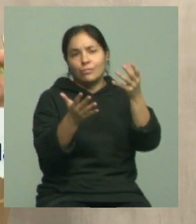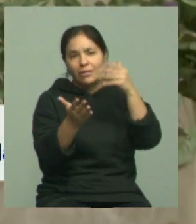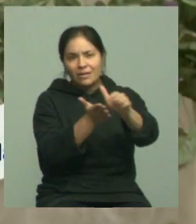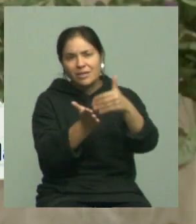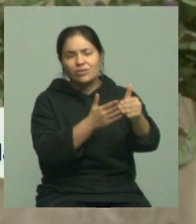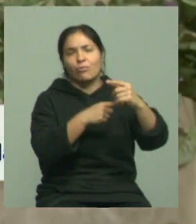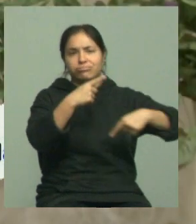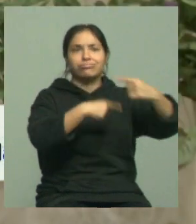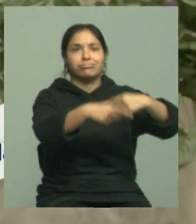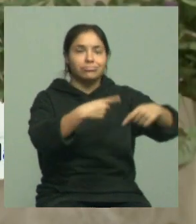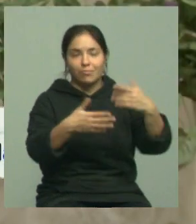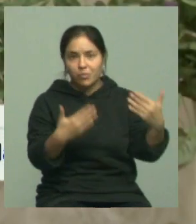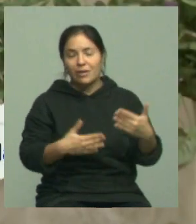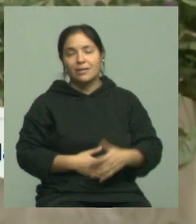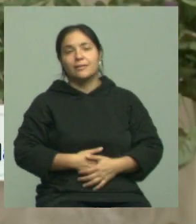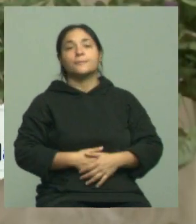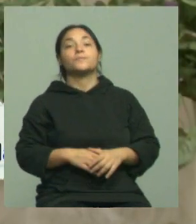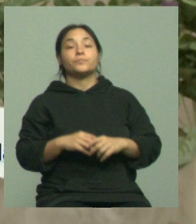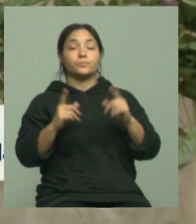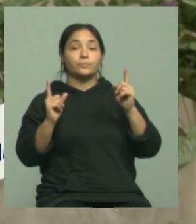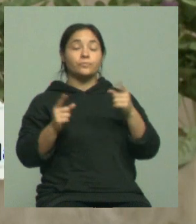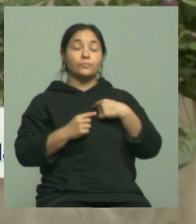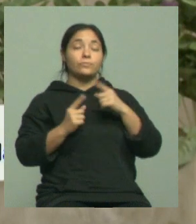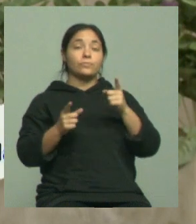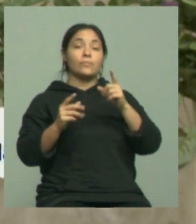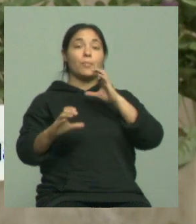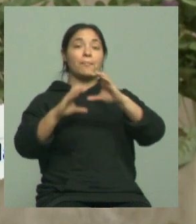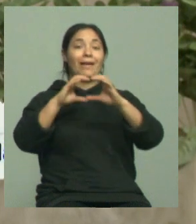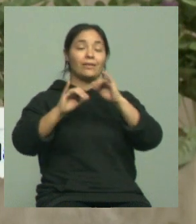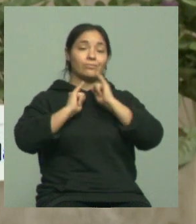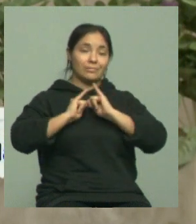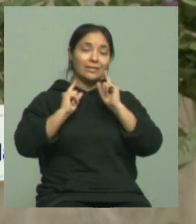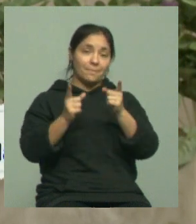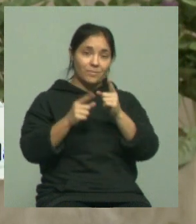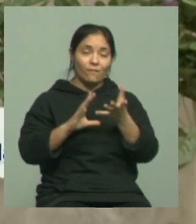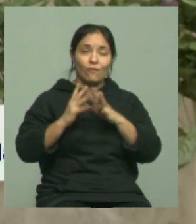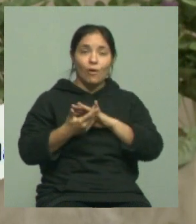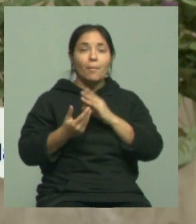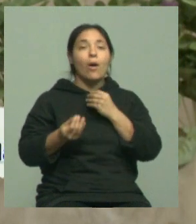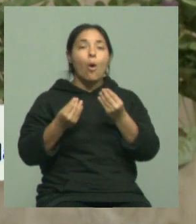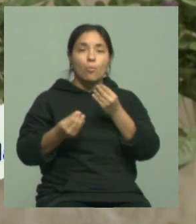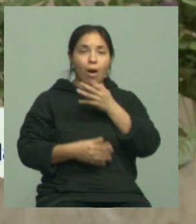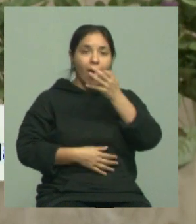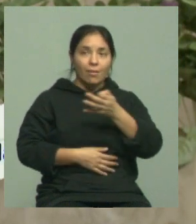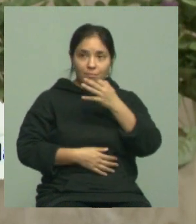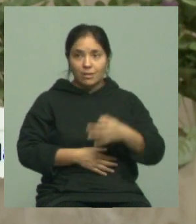No, y además por ahí el tratamiento que se le daba en los medios, veía esto de incluso en algunos casos hasta